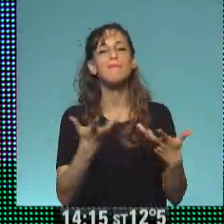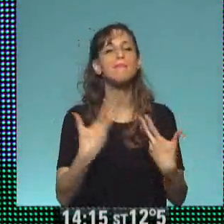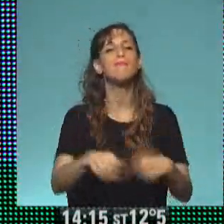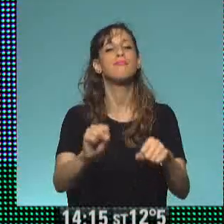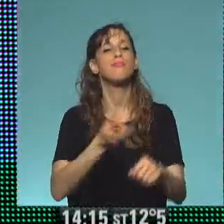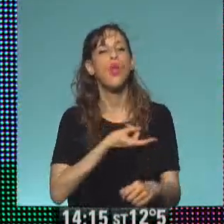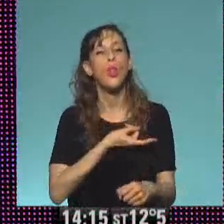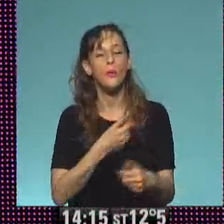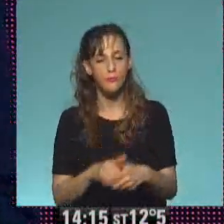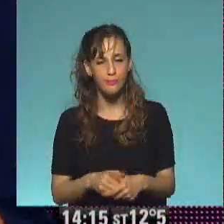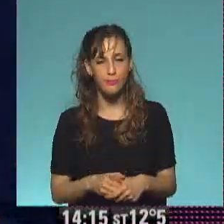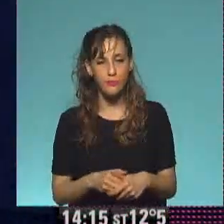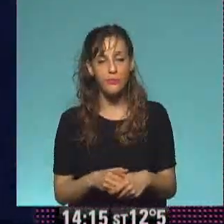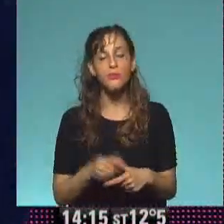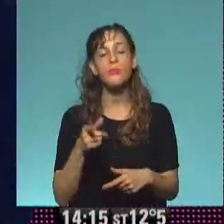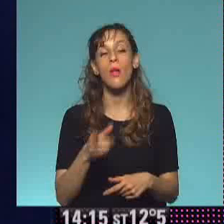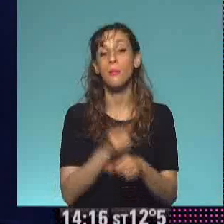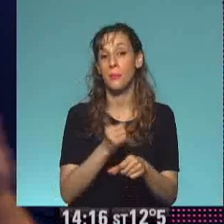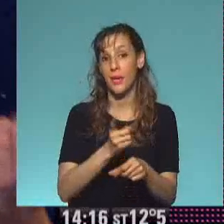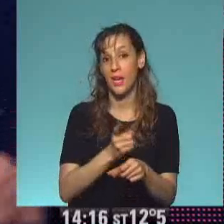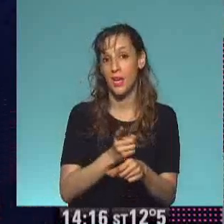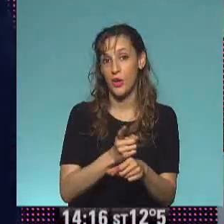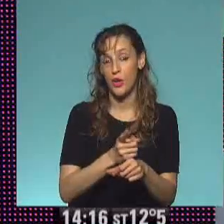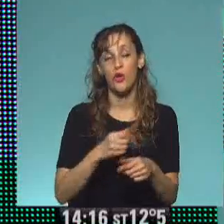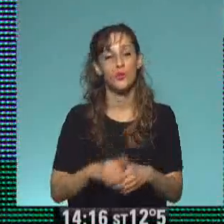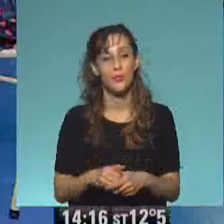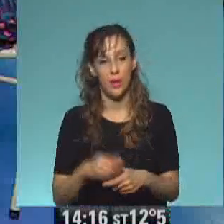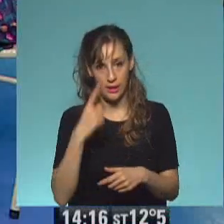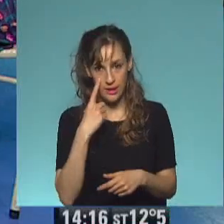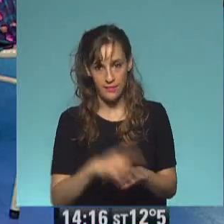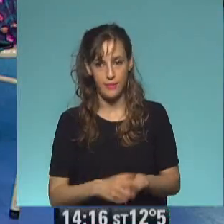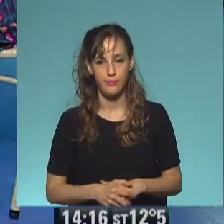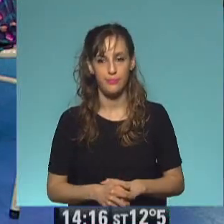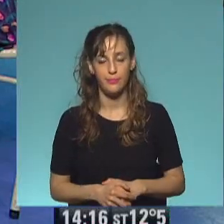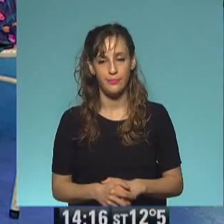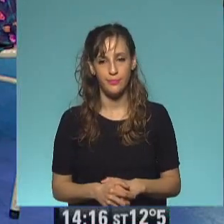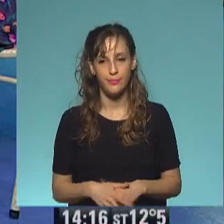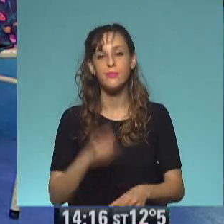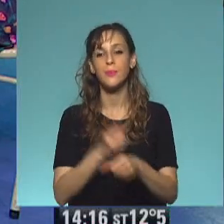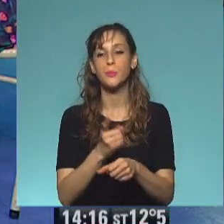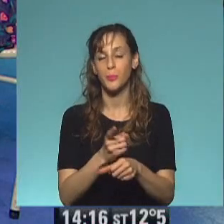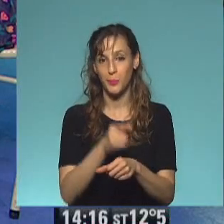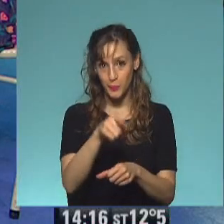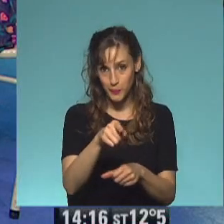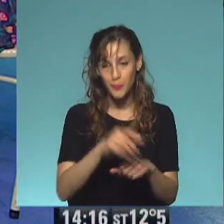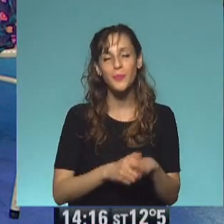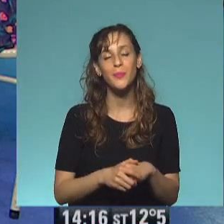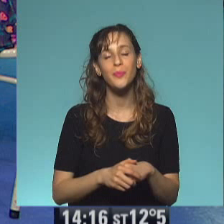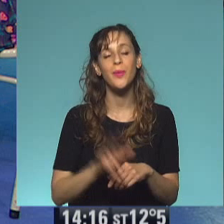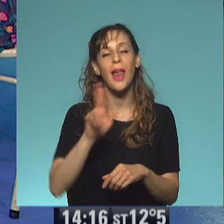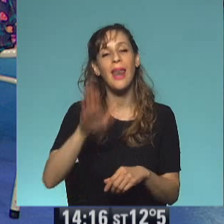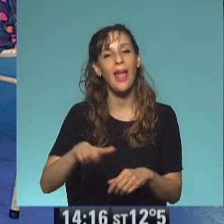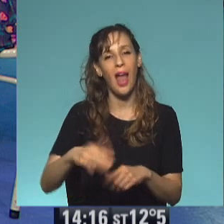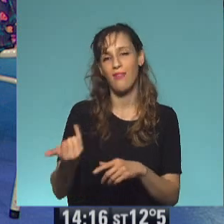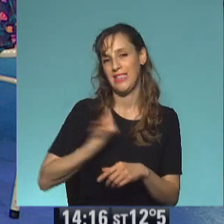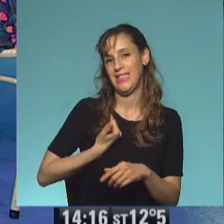¿Dónde está ese 3? ¿Sí? Empecemos por la primera. ¿Sí? La primera amiga que nos mandó, dice,